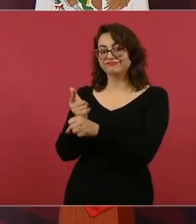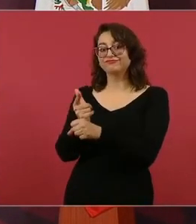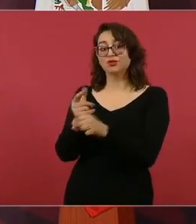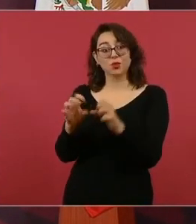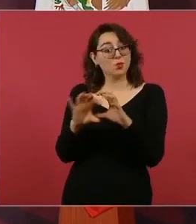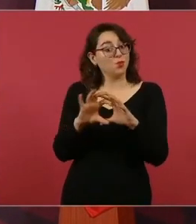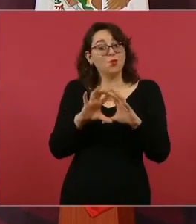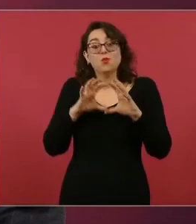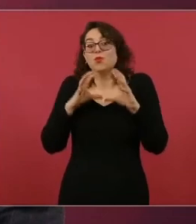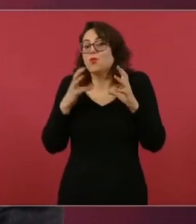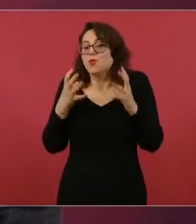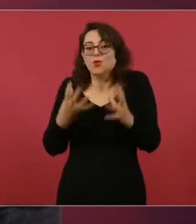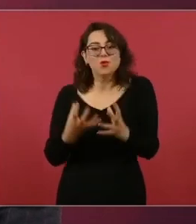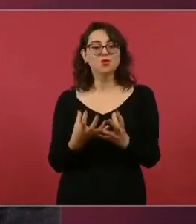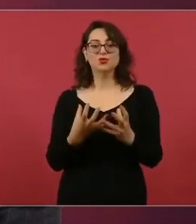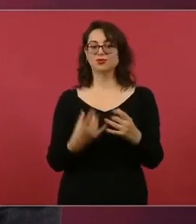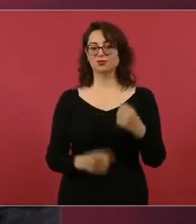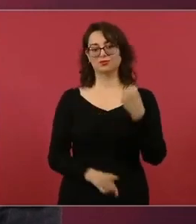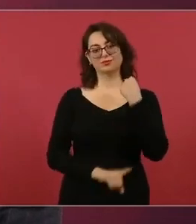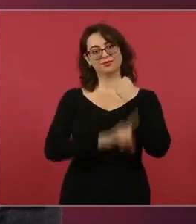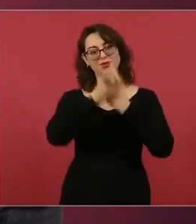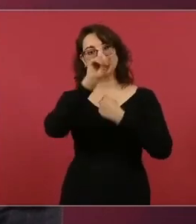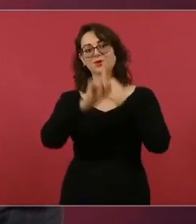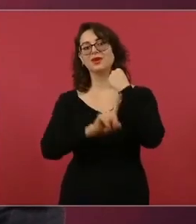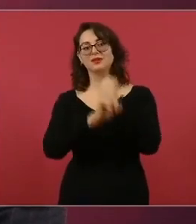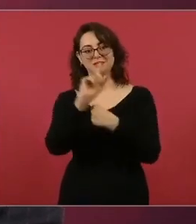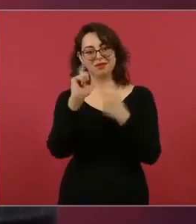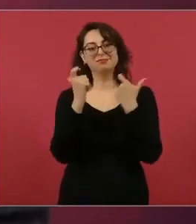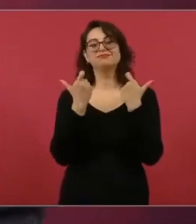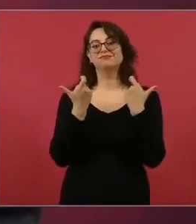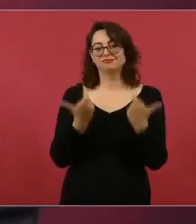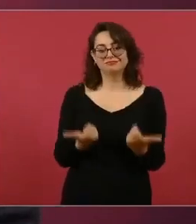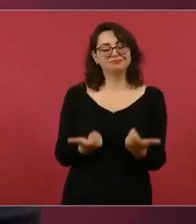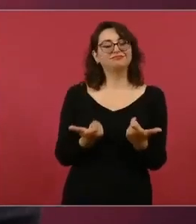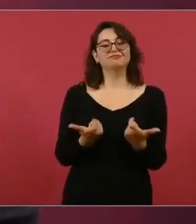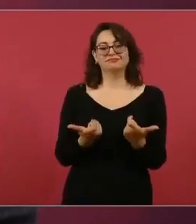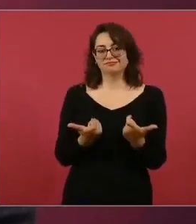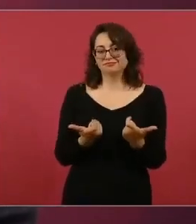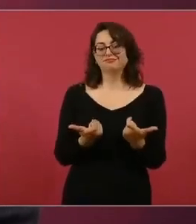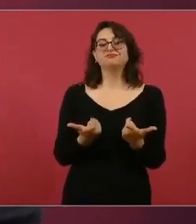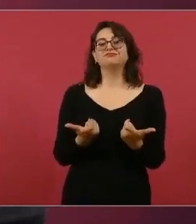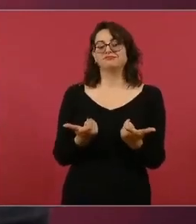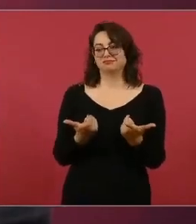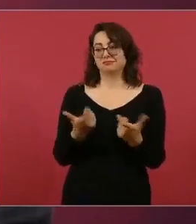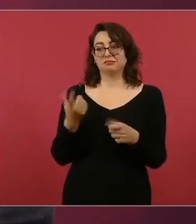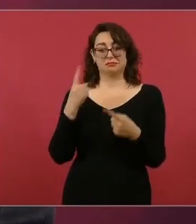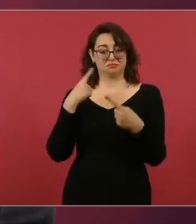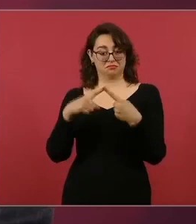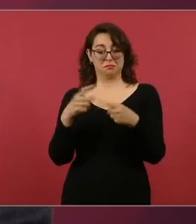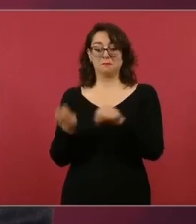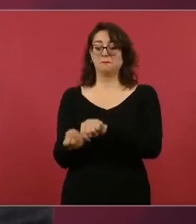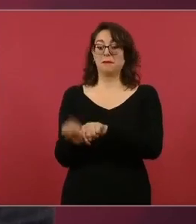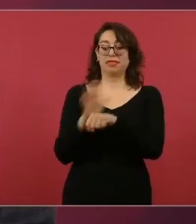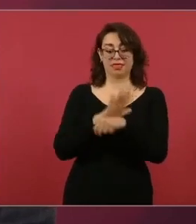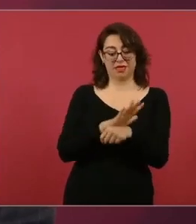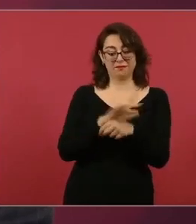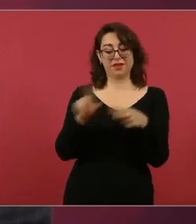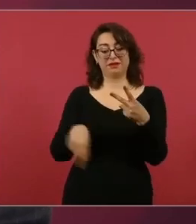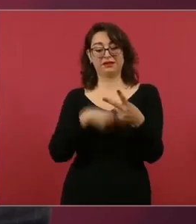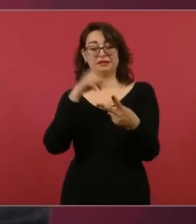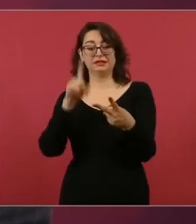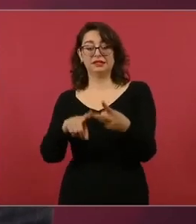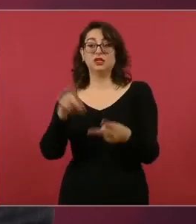afectó la pandemia y también cómo está afectando la guerra.